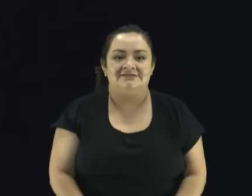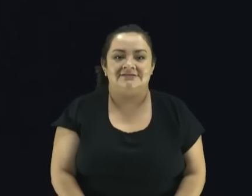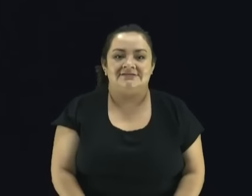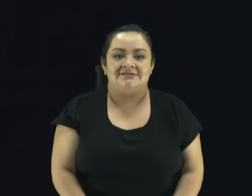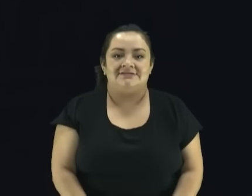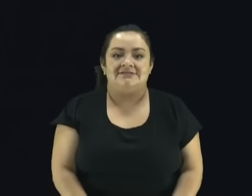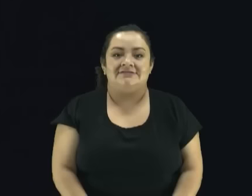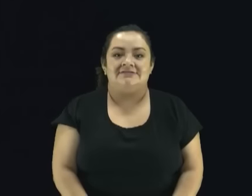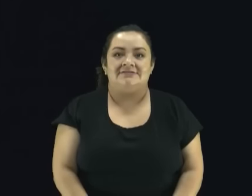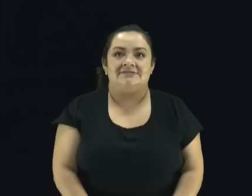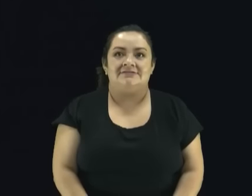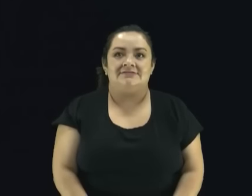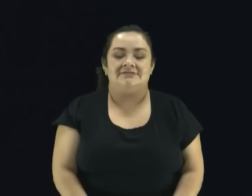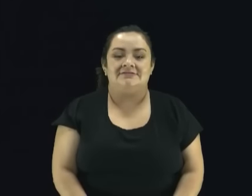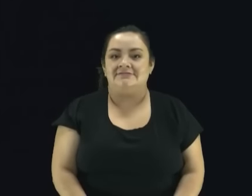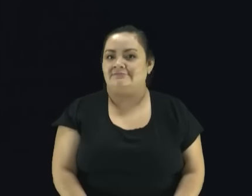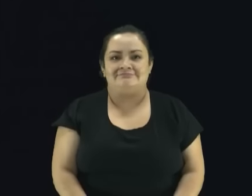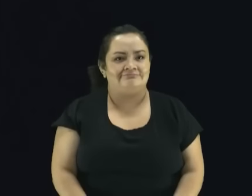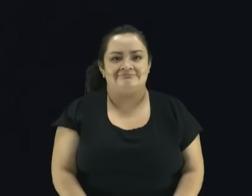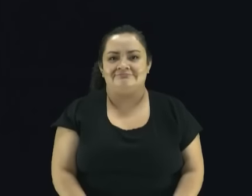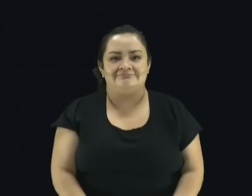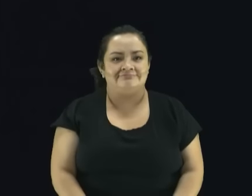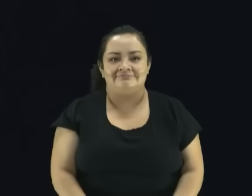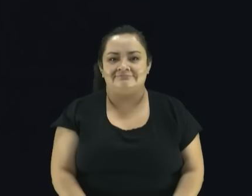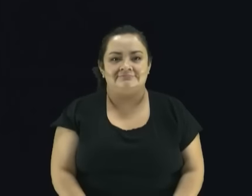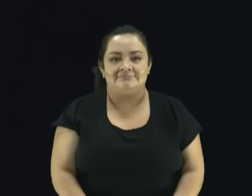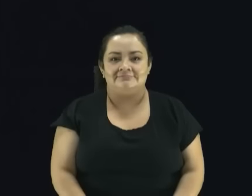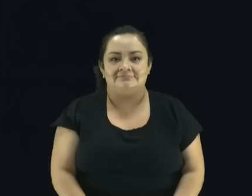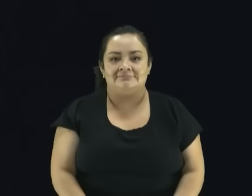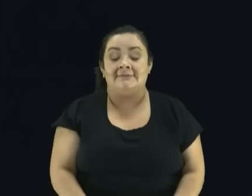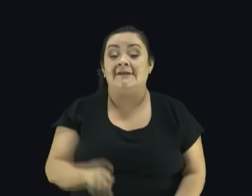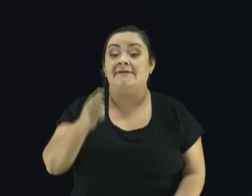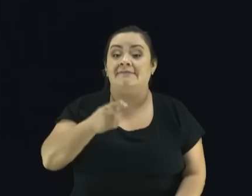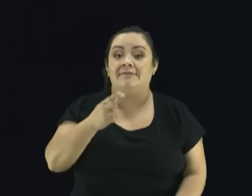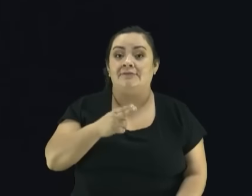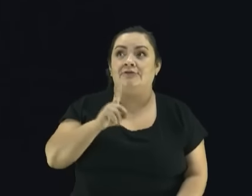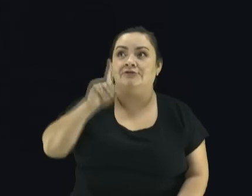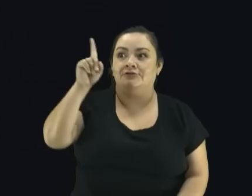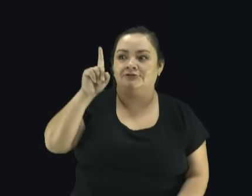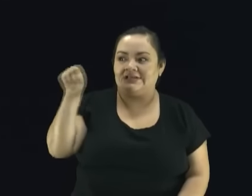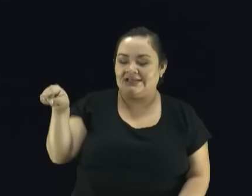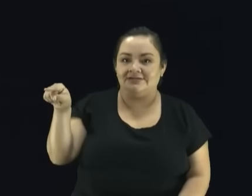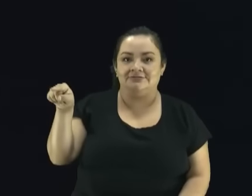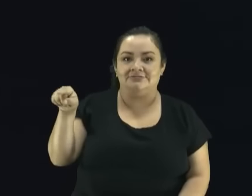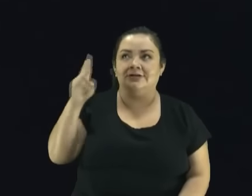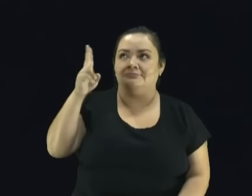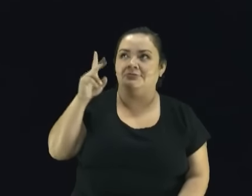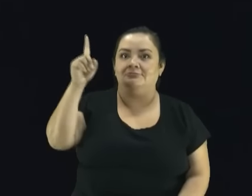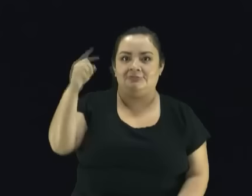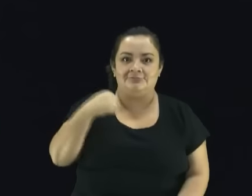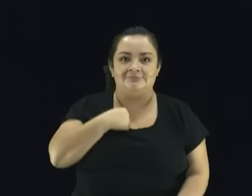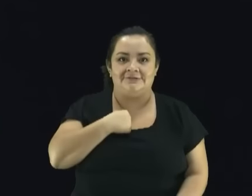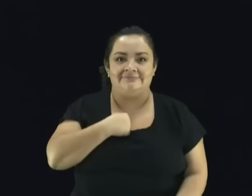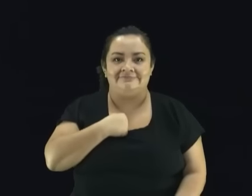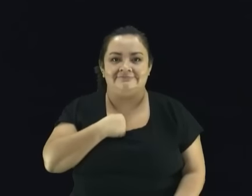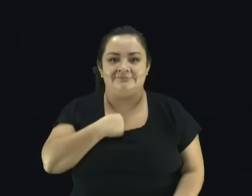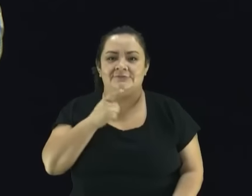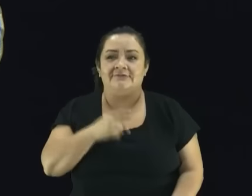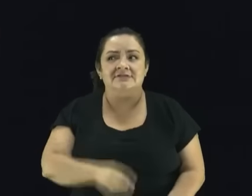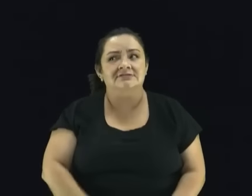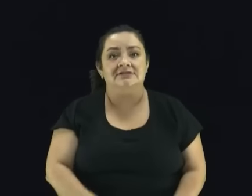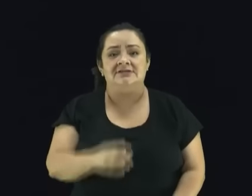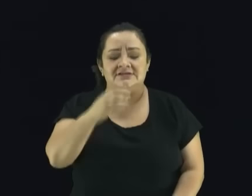alquilar no le digo el mismo Dios de ella es el mismo Dios nuestro usted muchas veces anda agachando